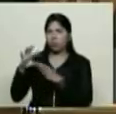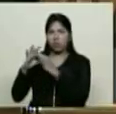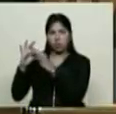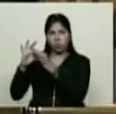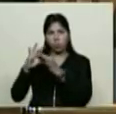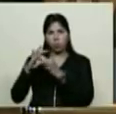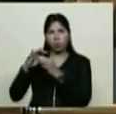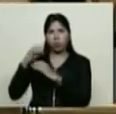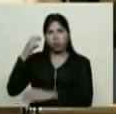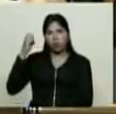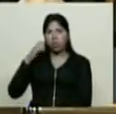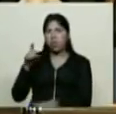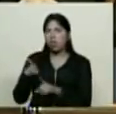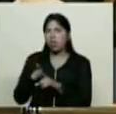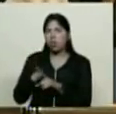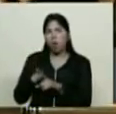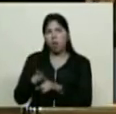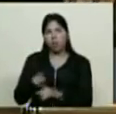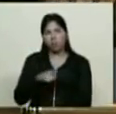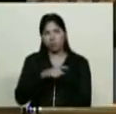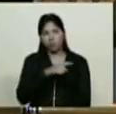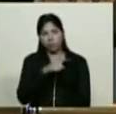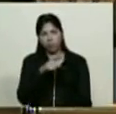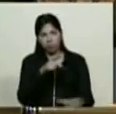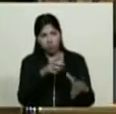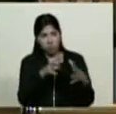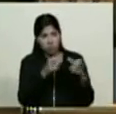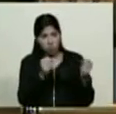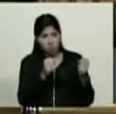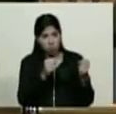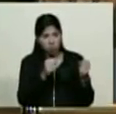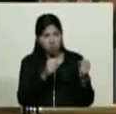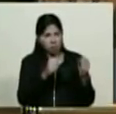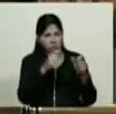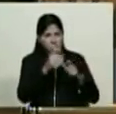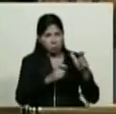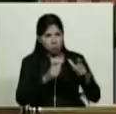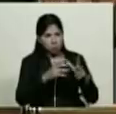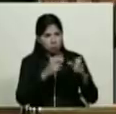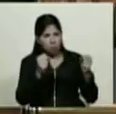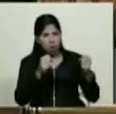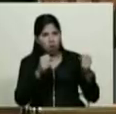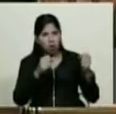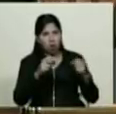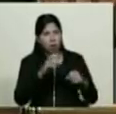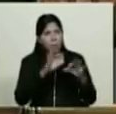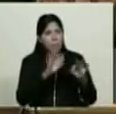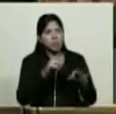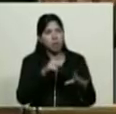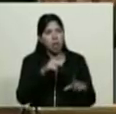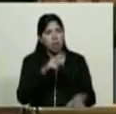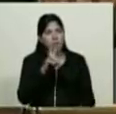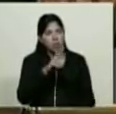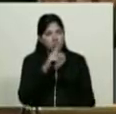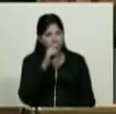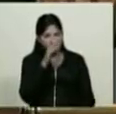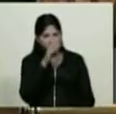representan una burla al entendimiento de los pueblos del mundo y particularmente del pueblo